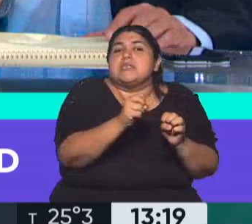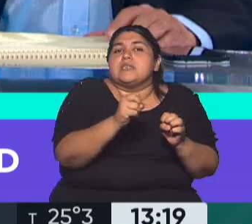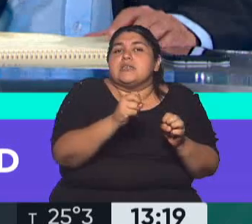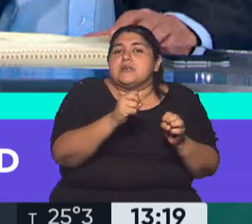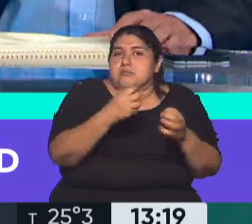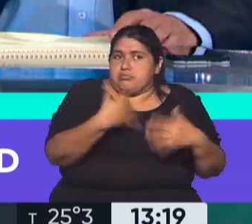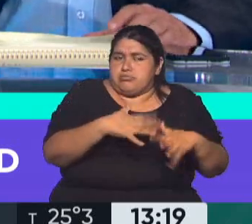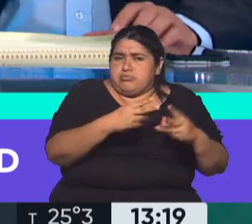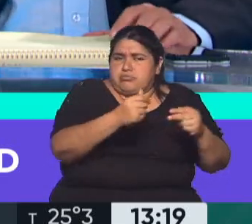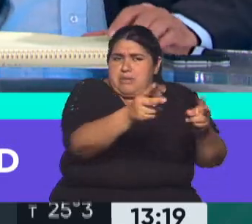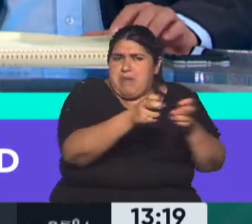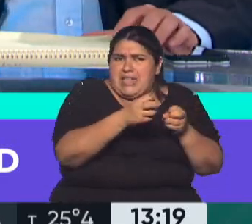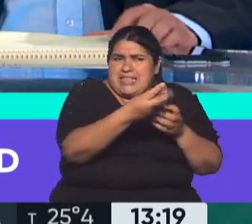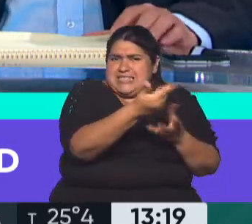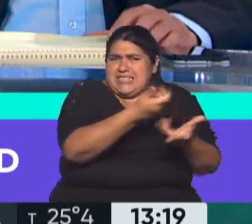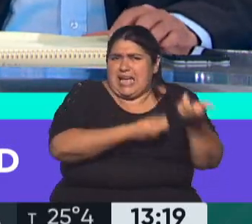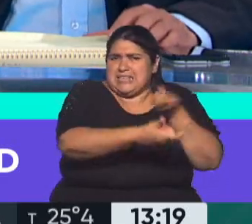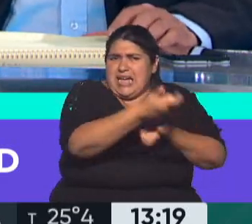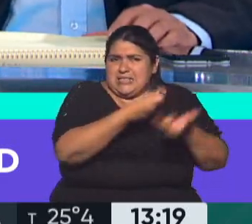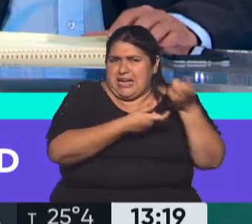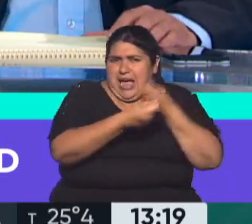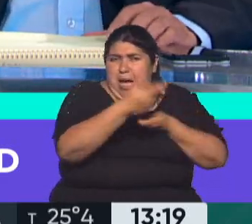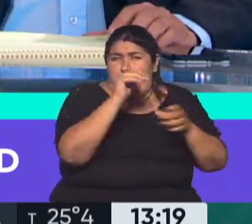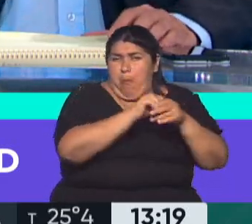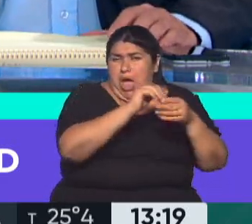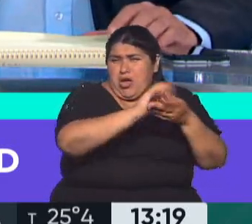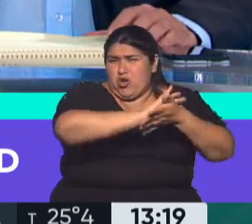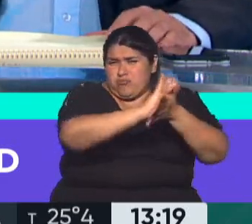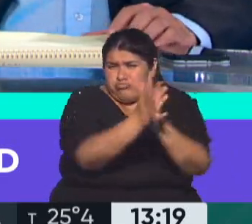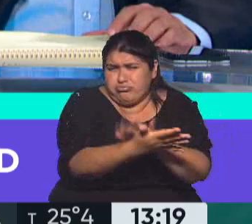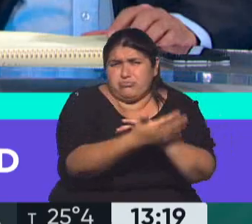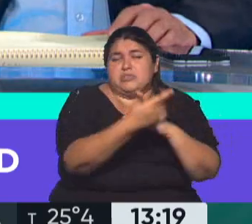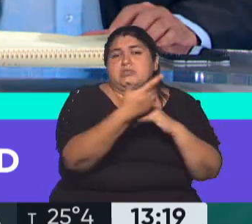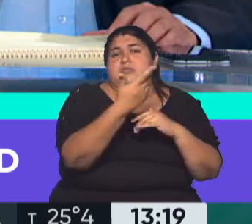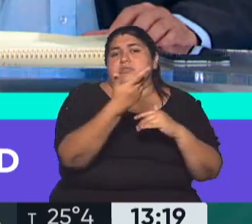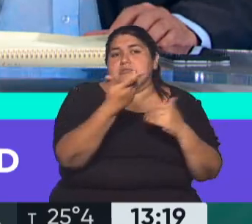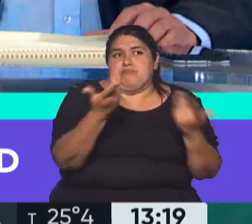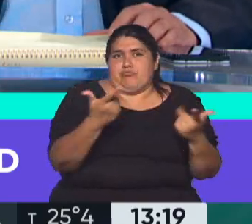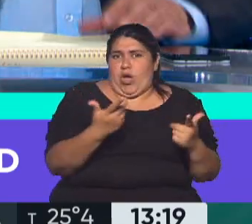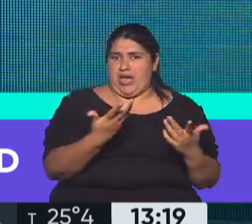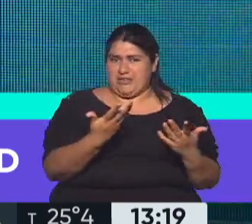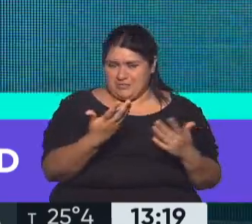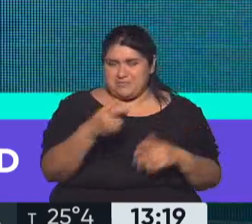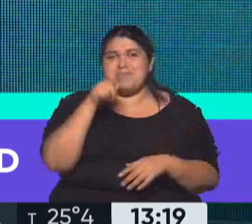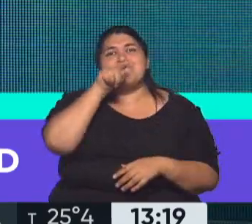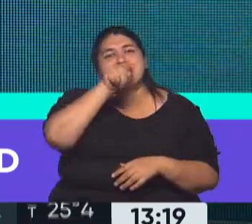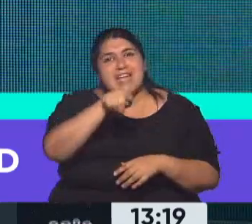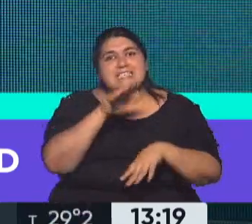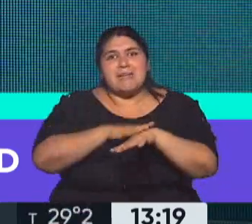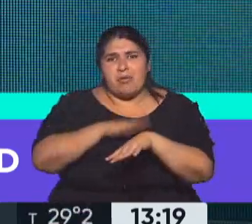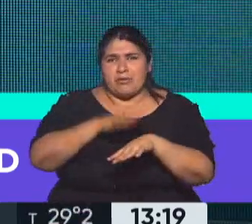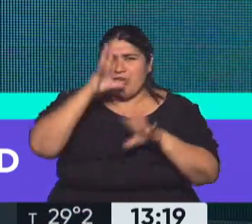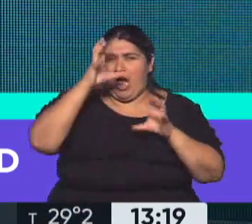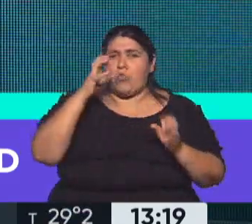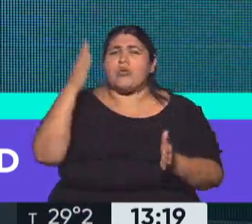raudales y en realidad a vaciar los bancos, dejar absolutamente sin liquidez a los Hasta bancos. ese momento, recordamos lo que era el